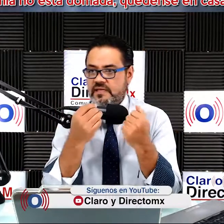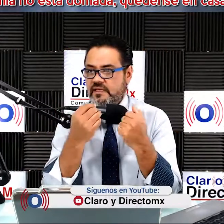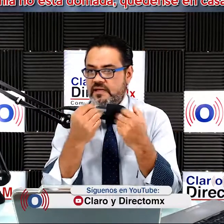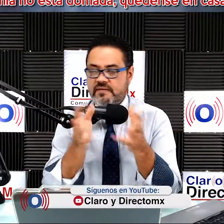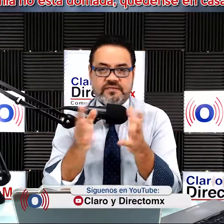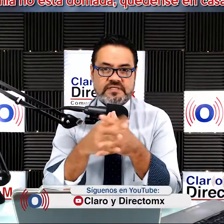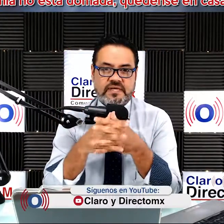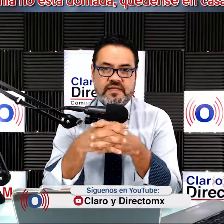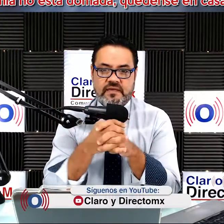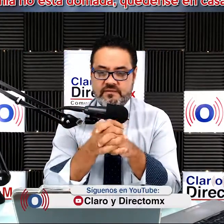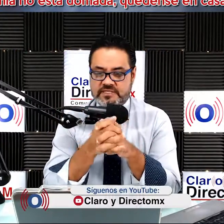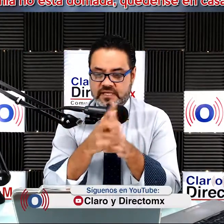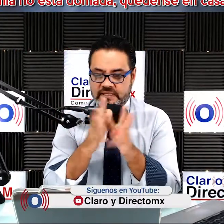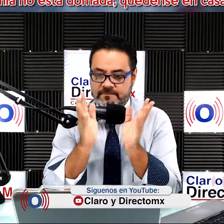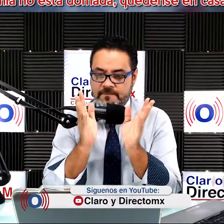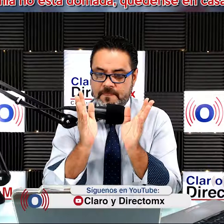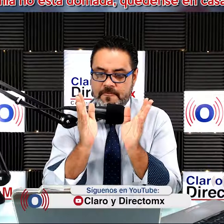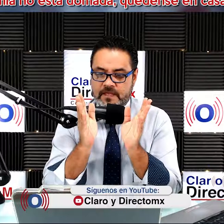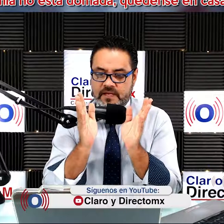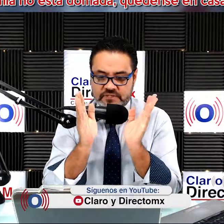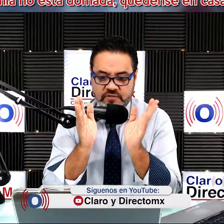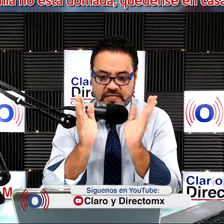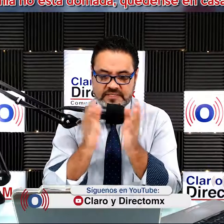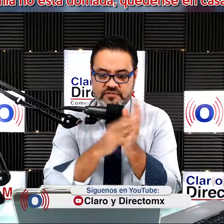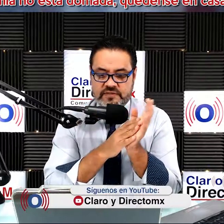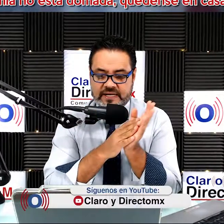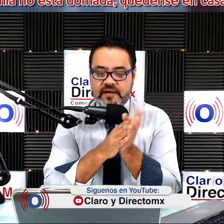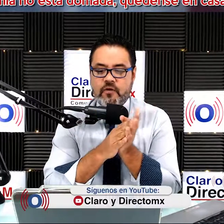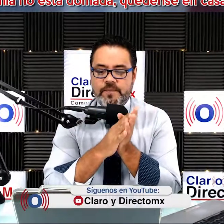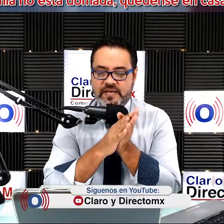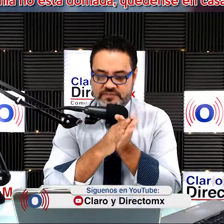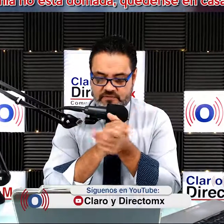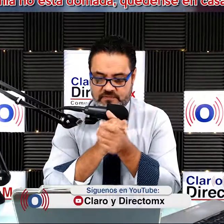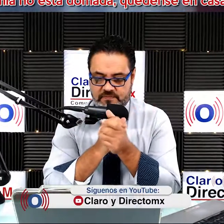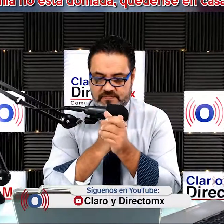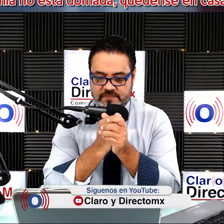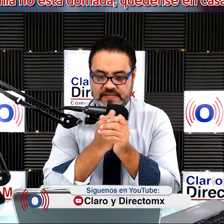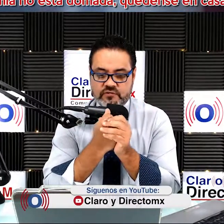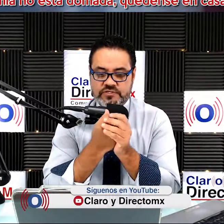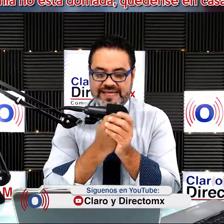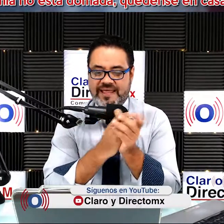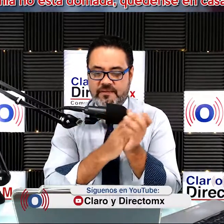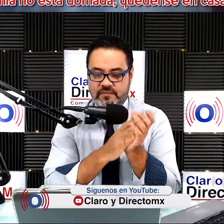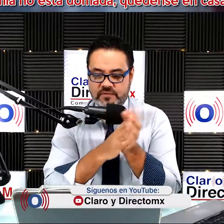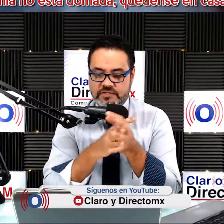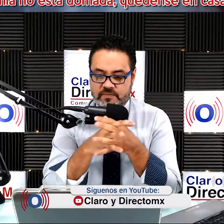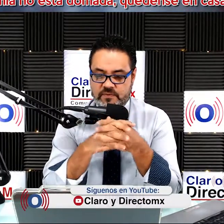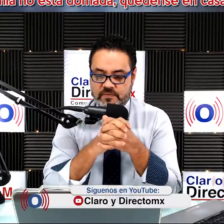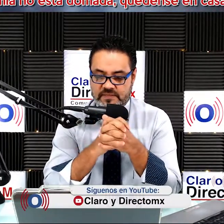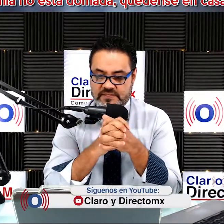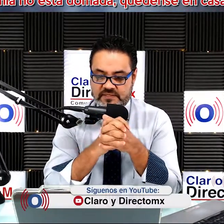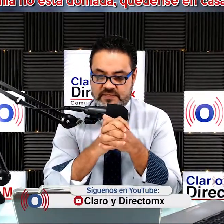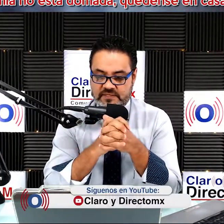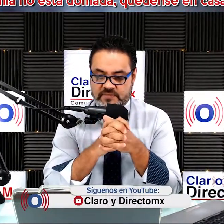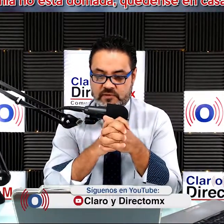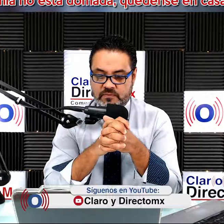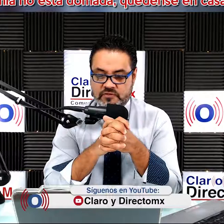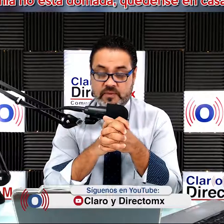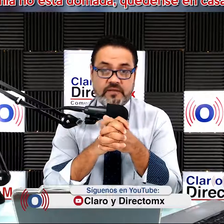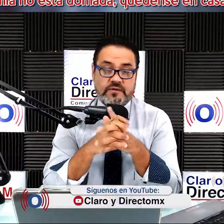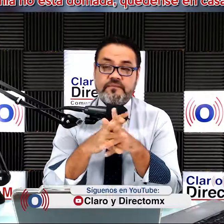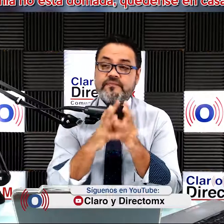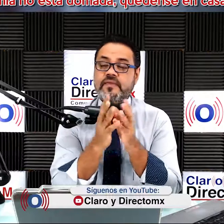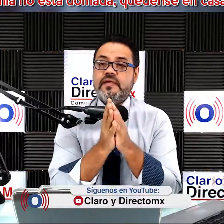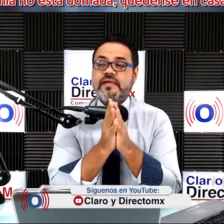íbamos de salida, que íbamos de salida y que íbamos de salida. Hemos hecho un ejercicio de recopilación para escuchar en voz del propio presidente Andrés Manuel